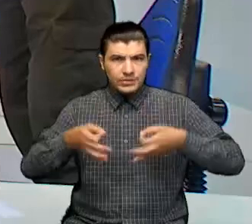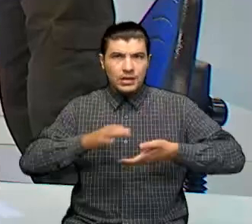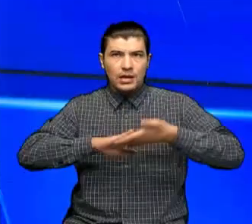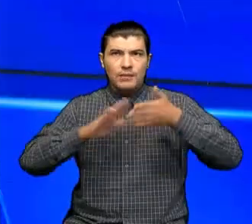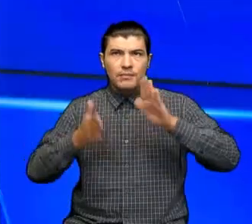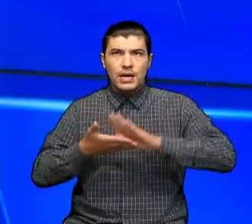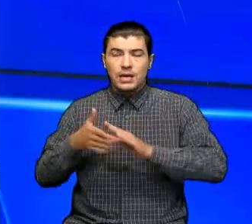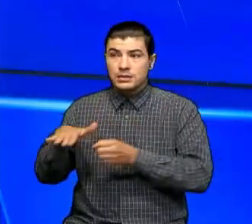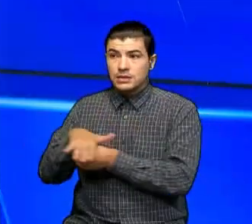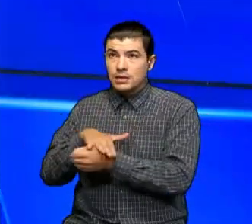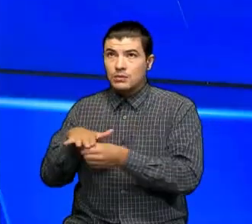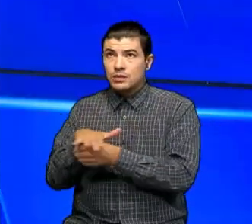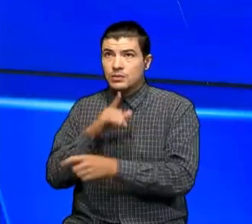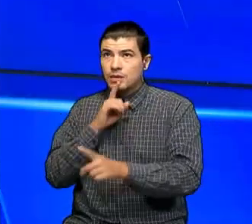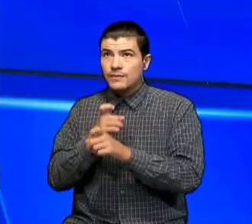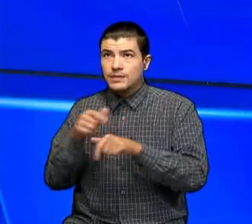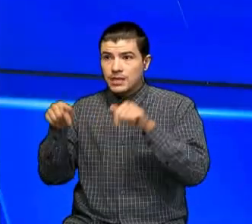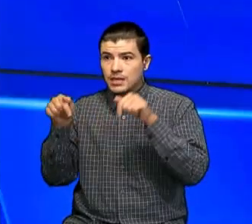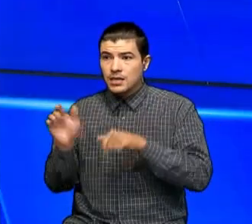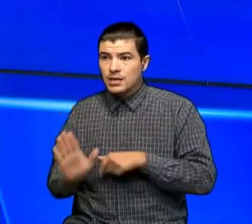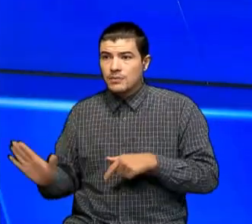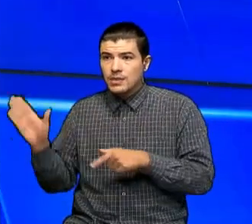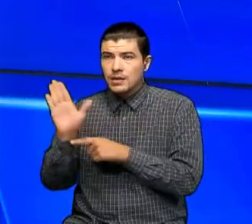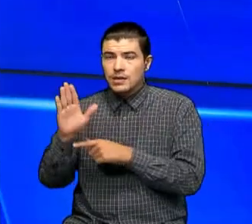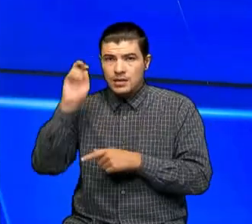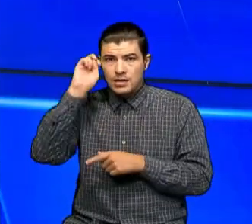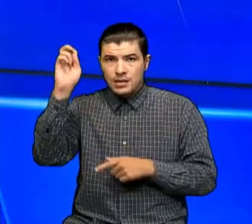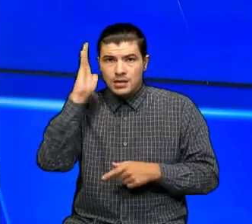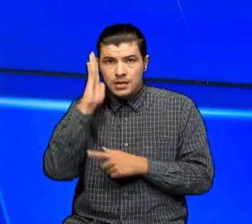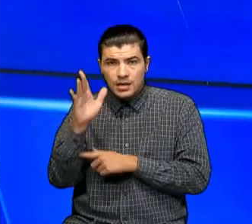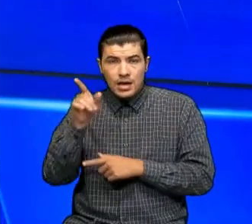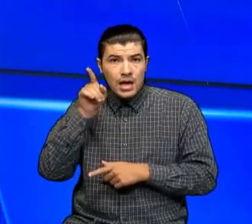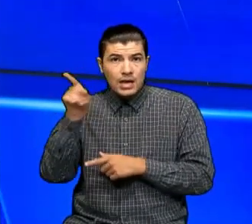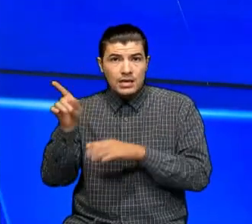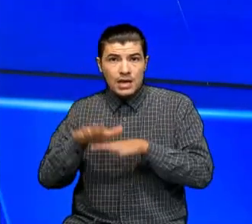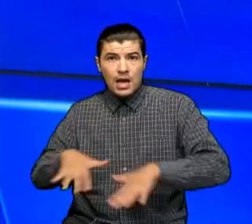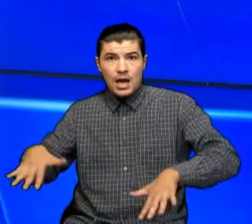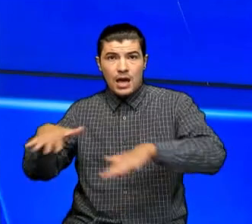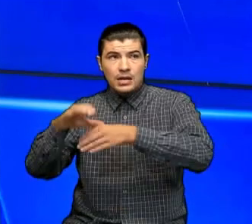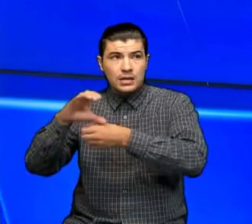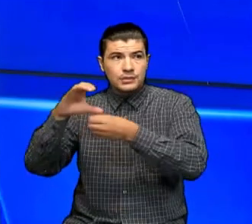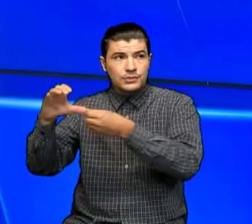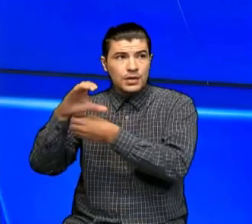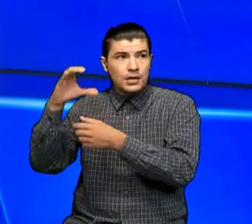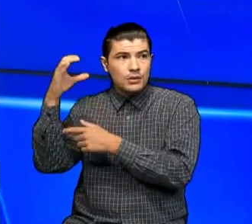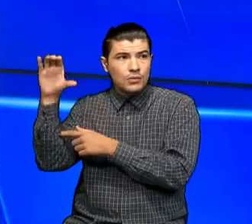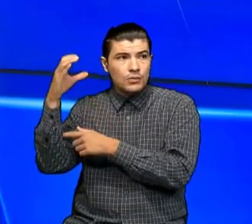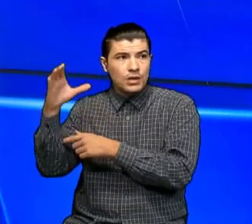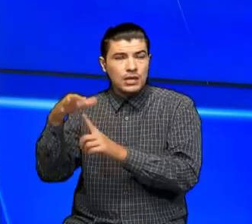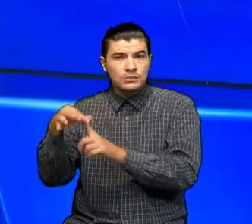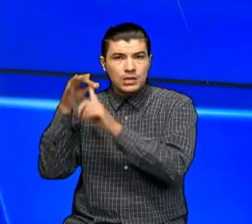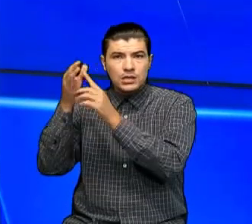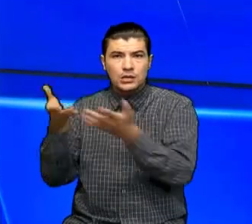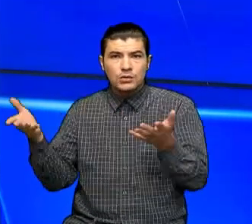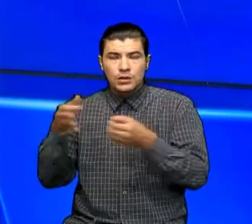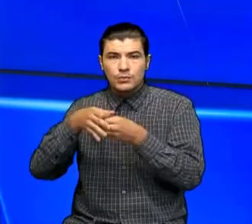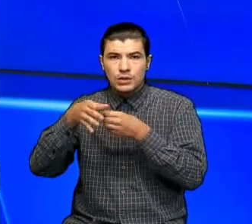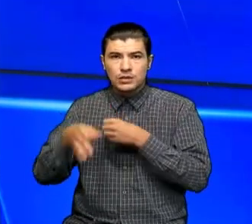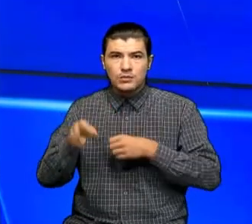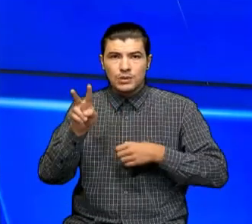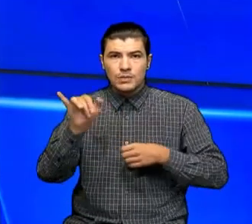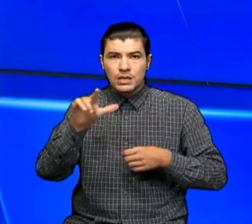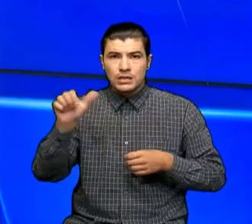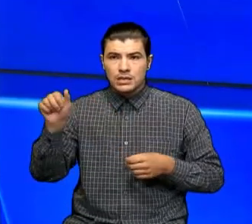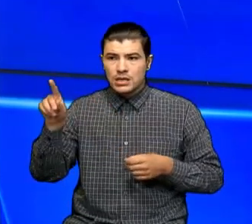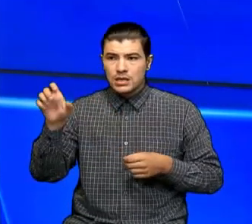y si es la que se vive en norte de santander allí en el área metropolitana de la ciudad de cúcuta específicamente en villa del rosario un